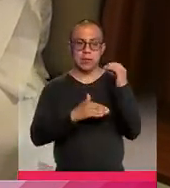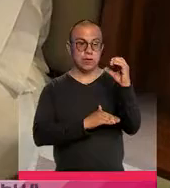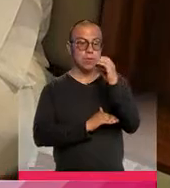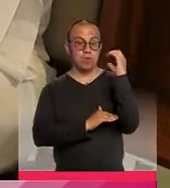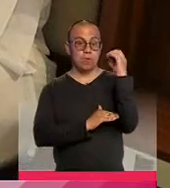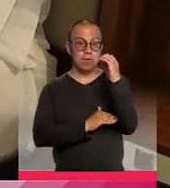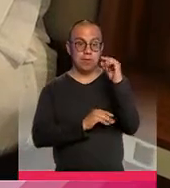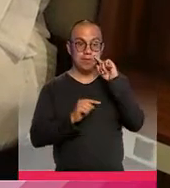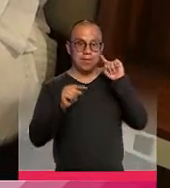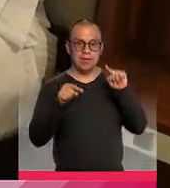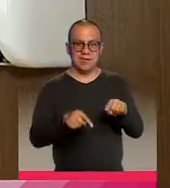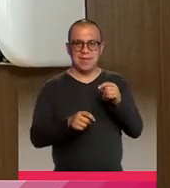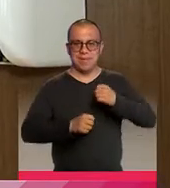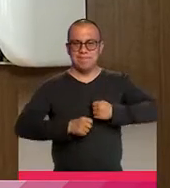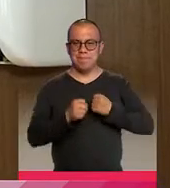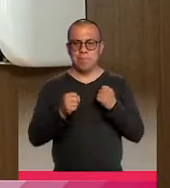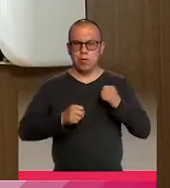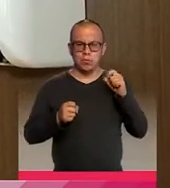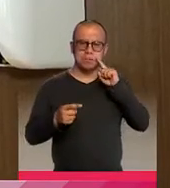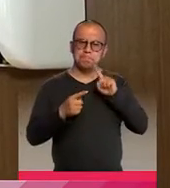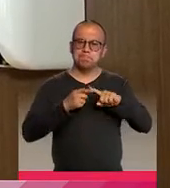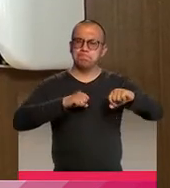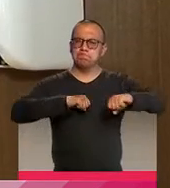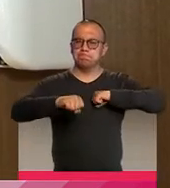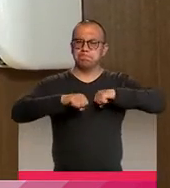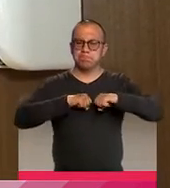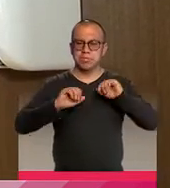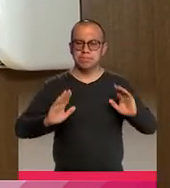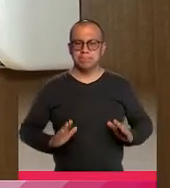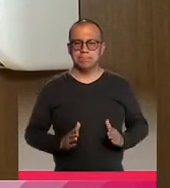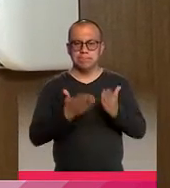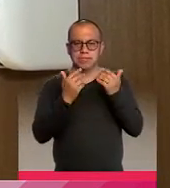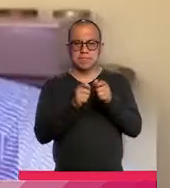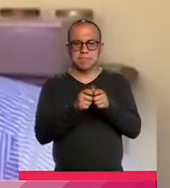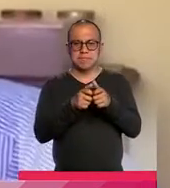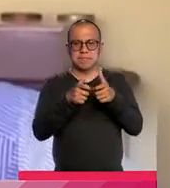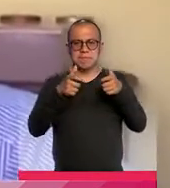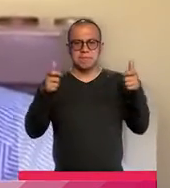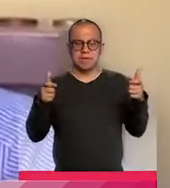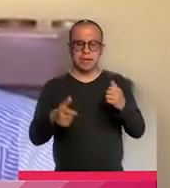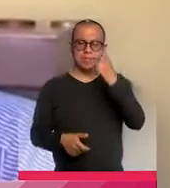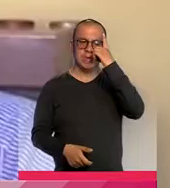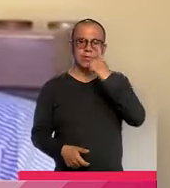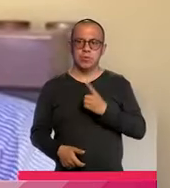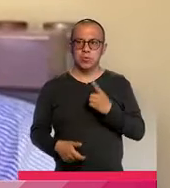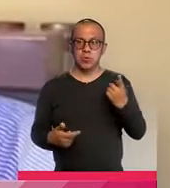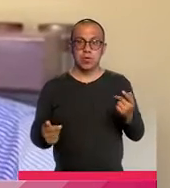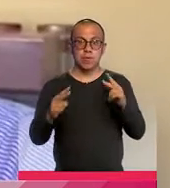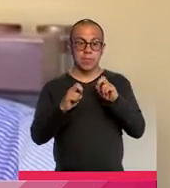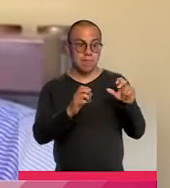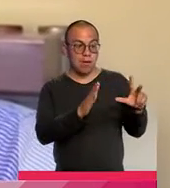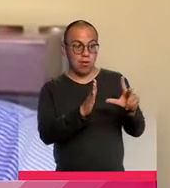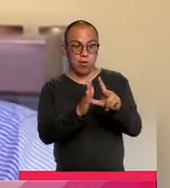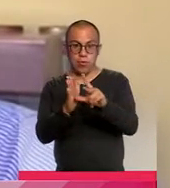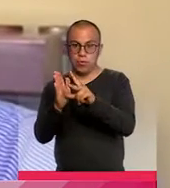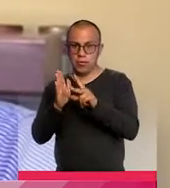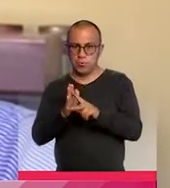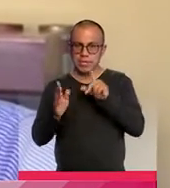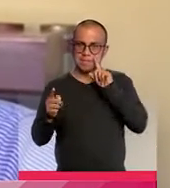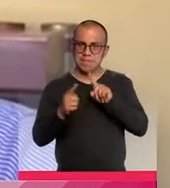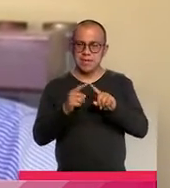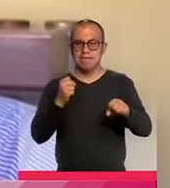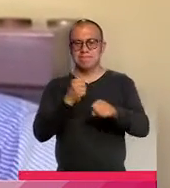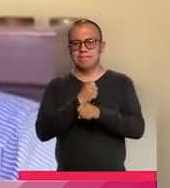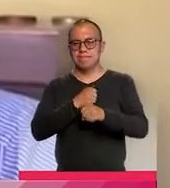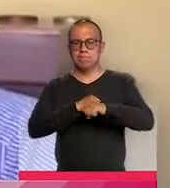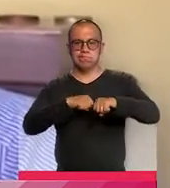Colombia, especialmente a Bogotá, como un mercado con gran potencial de crecimiento. La decisión de las cadenas hoteleras de seguir impulsando